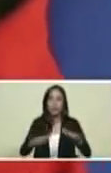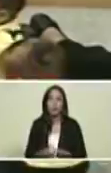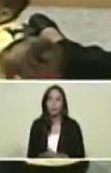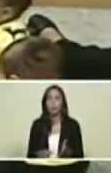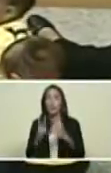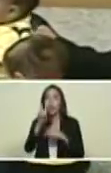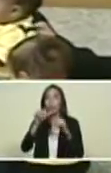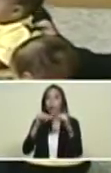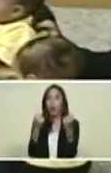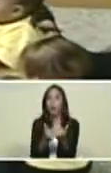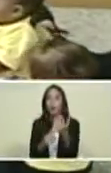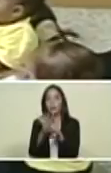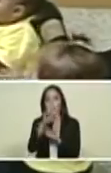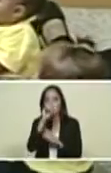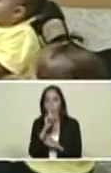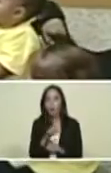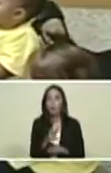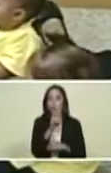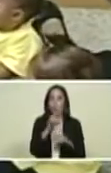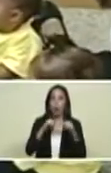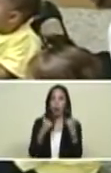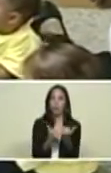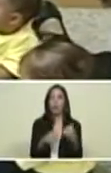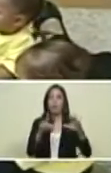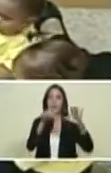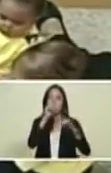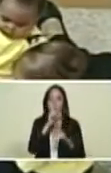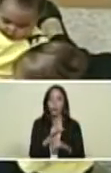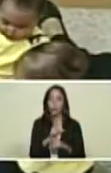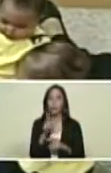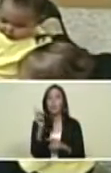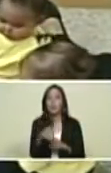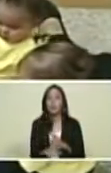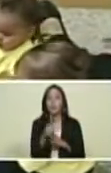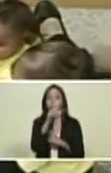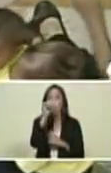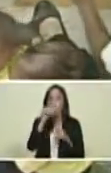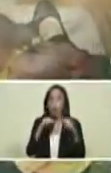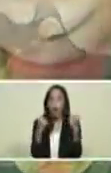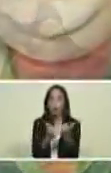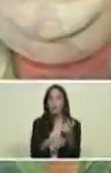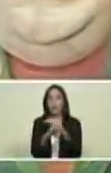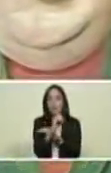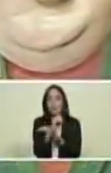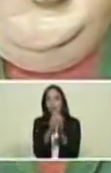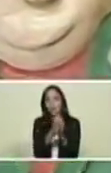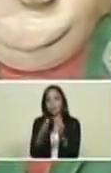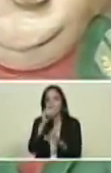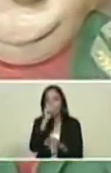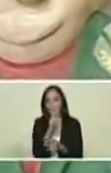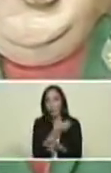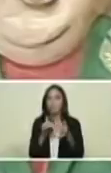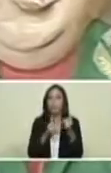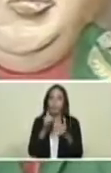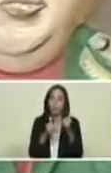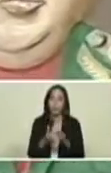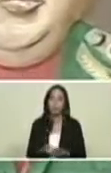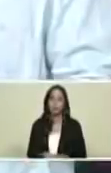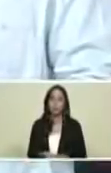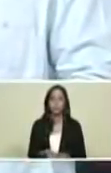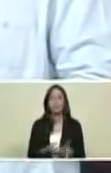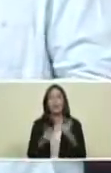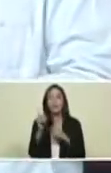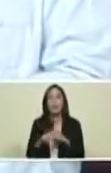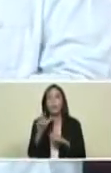y dos aulas de 6. Un aula de 0 a 1 año. Un aula de 2 a 3 y un aula de